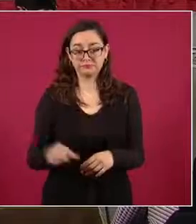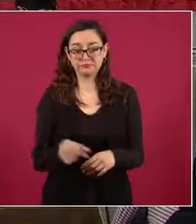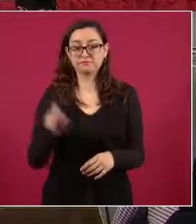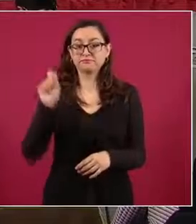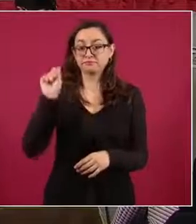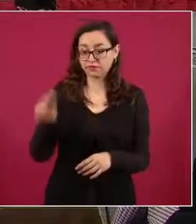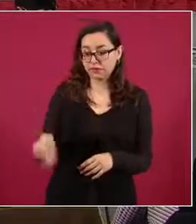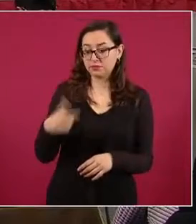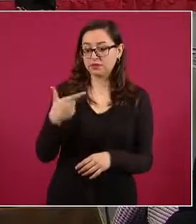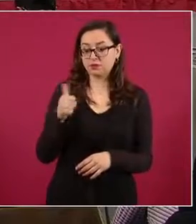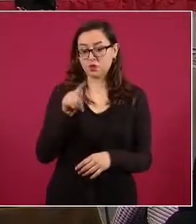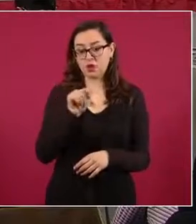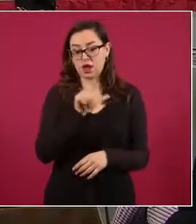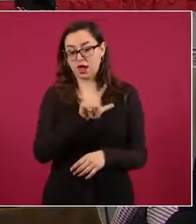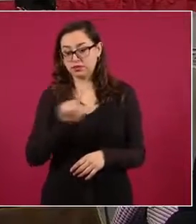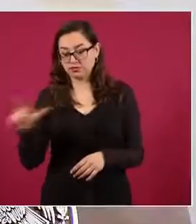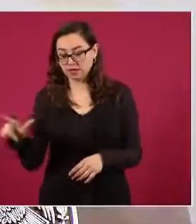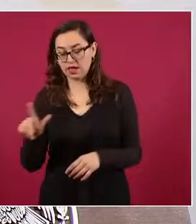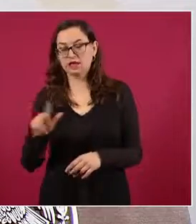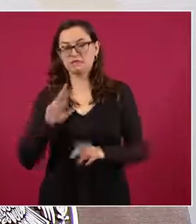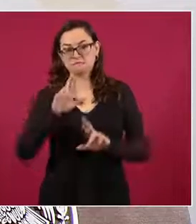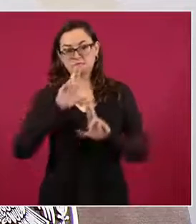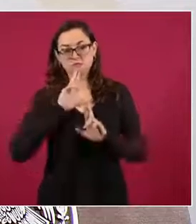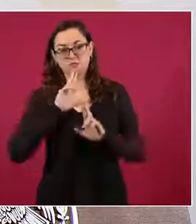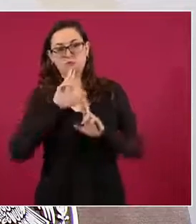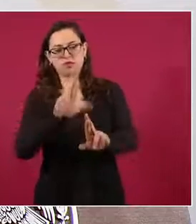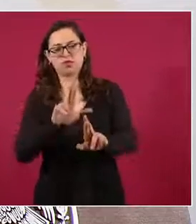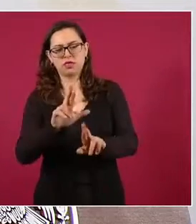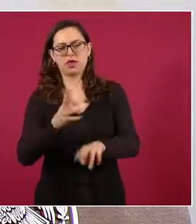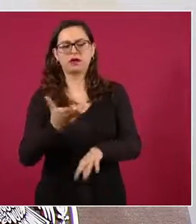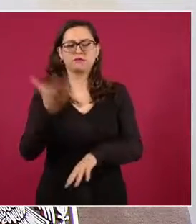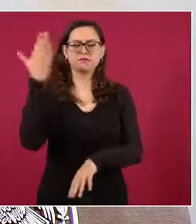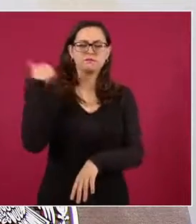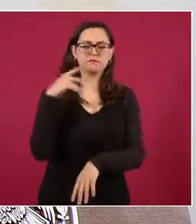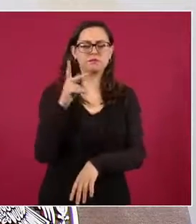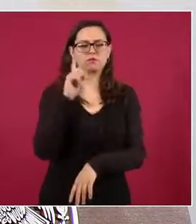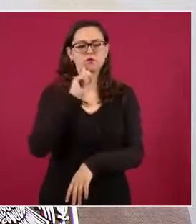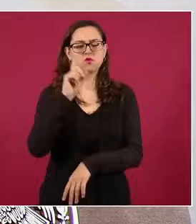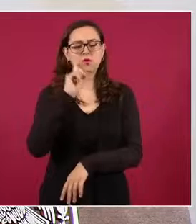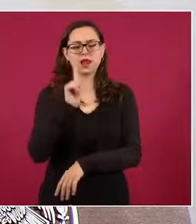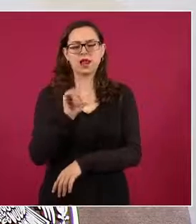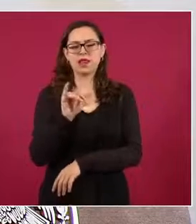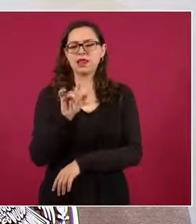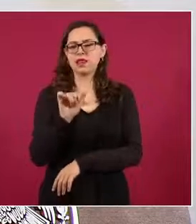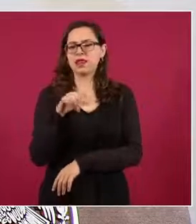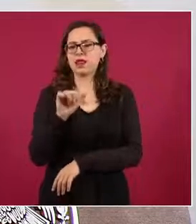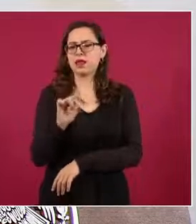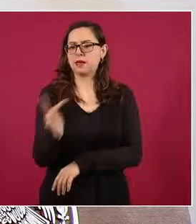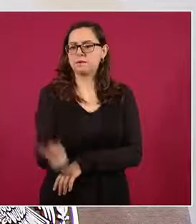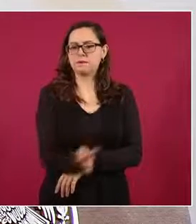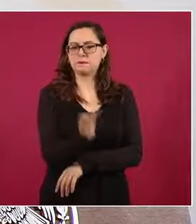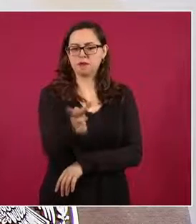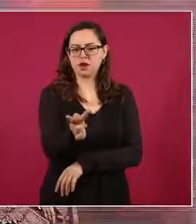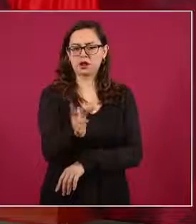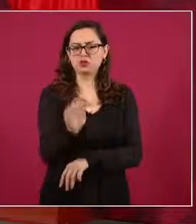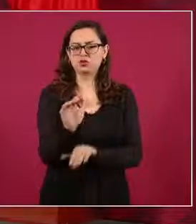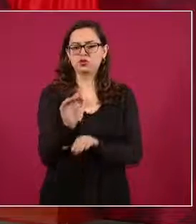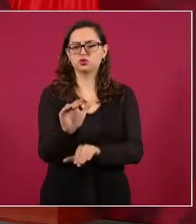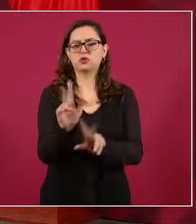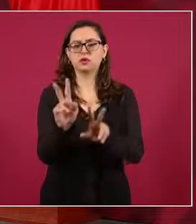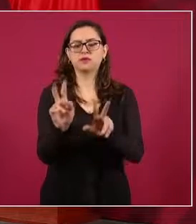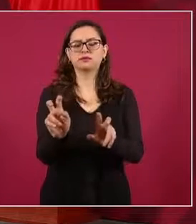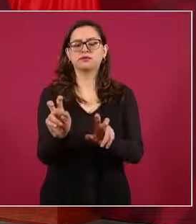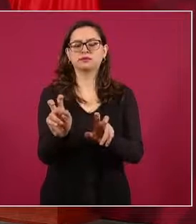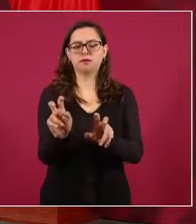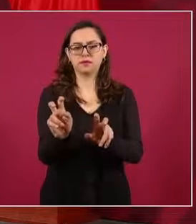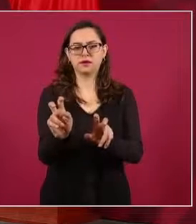la pregunta de Liliana Noble de Pulso Saludable, nos tratará el tema solicitado por ella de acciones que se